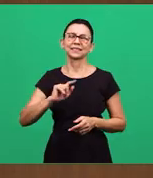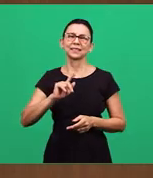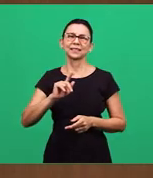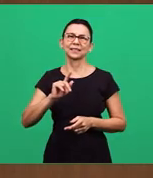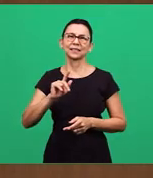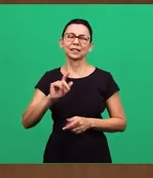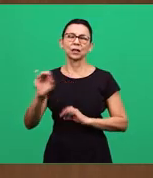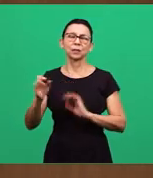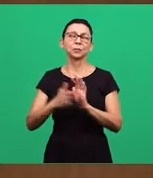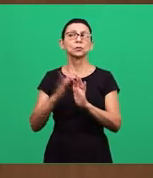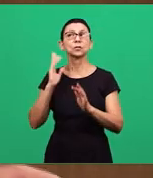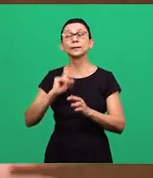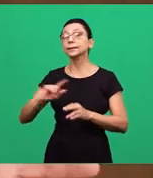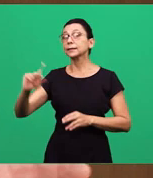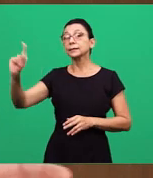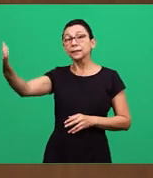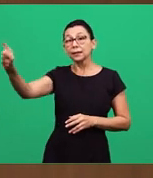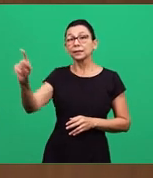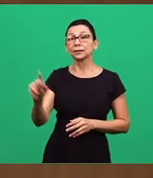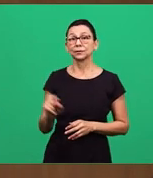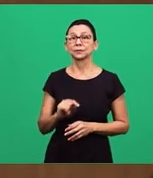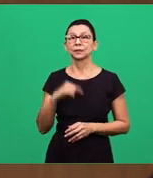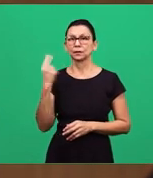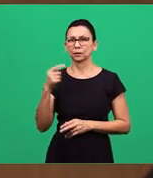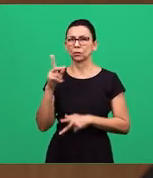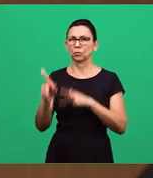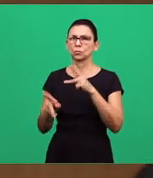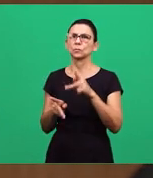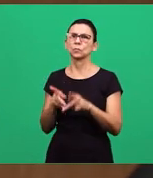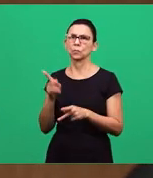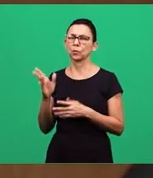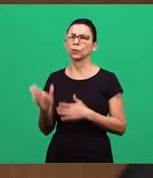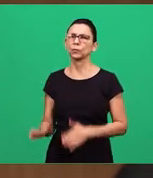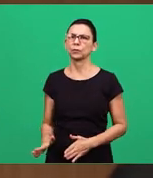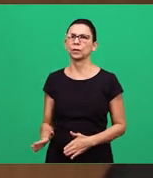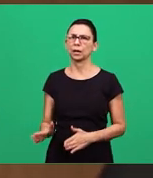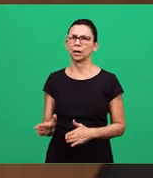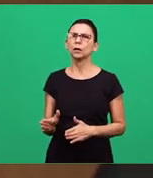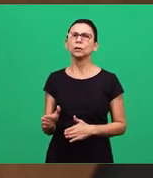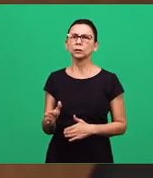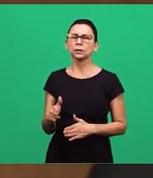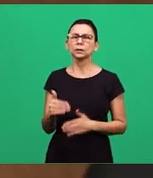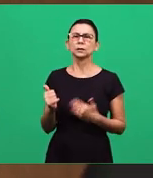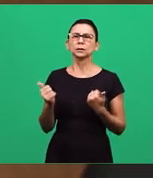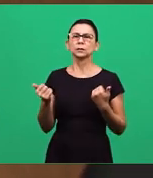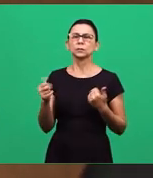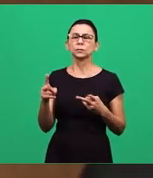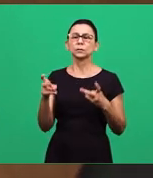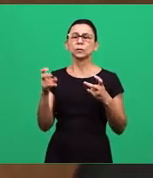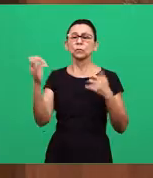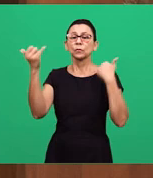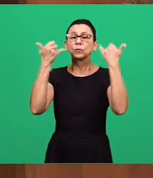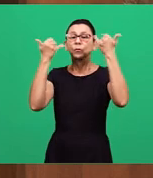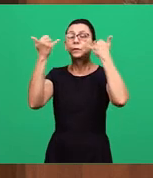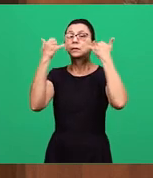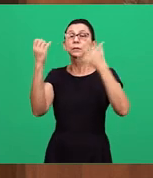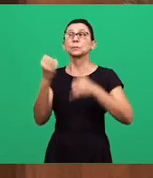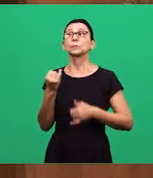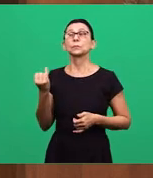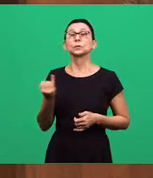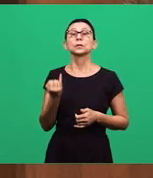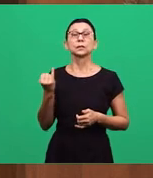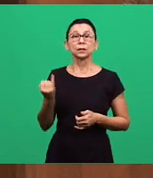lo que trae para nosotros como iglesia una información importantísima, una información que lleva a la iglesia a prepararse para